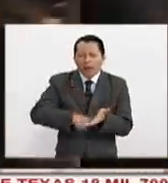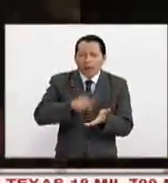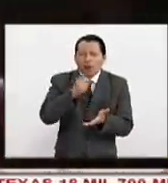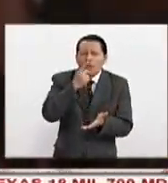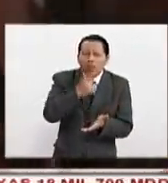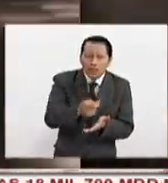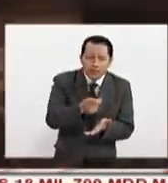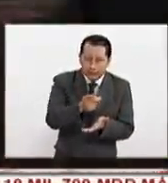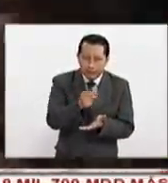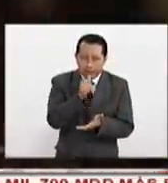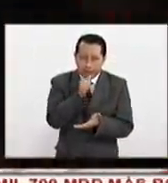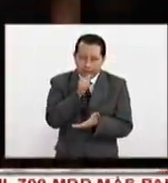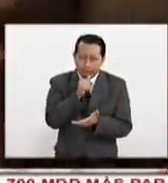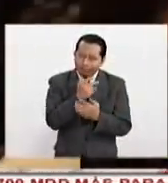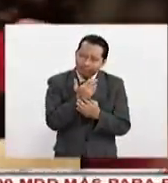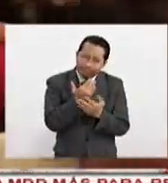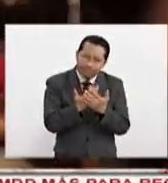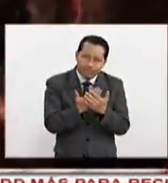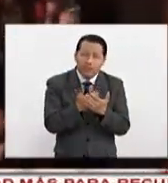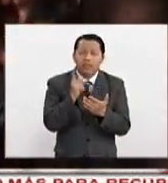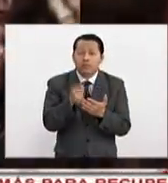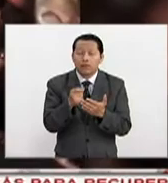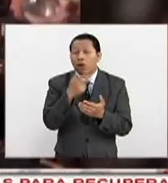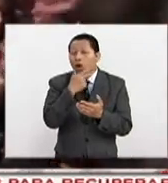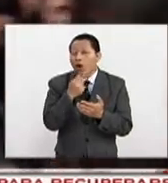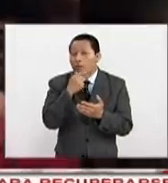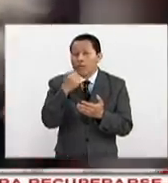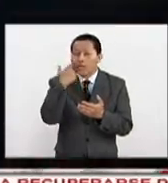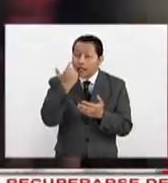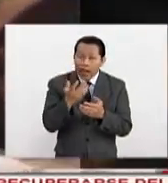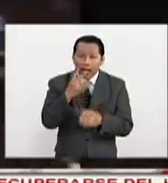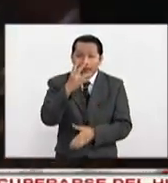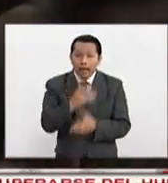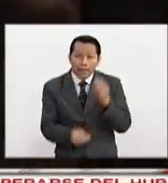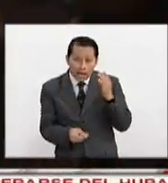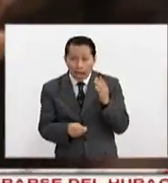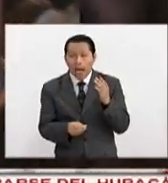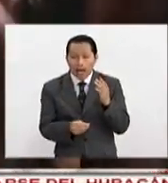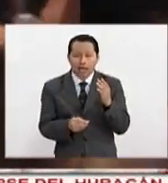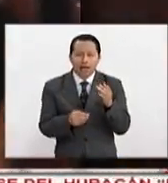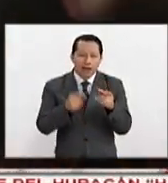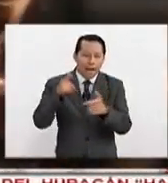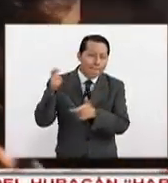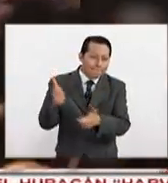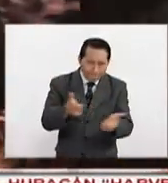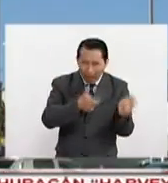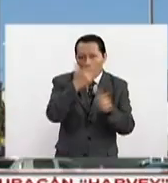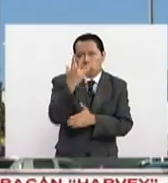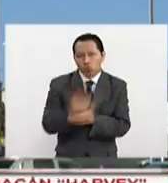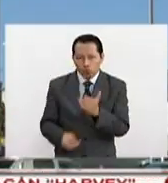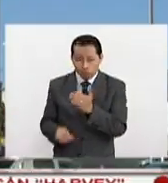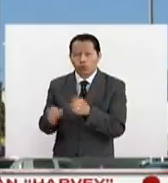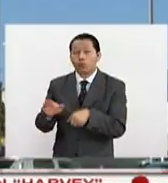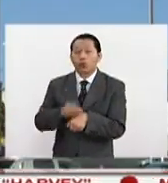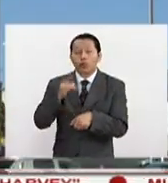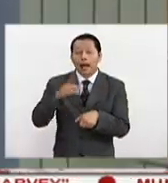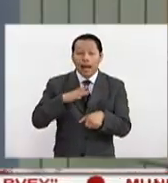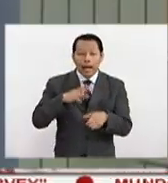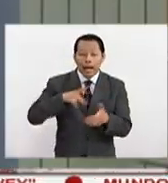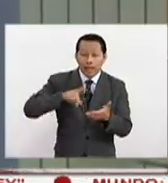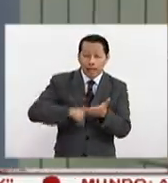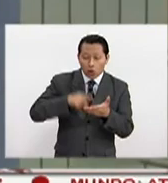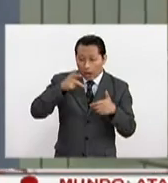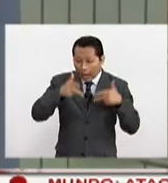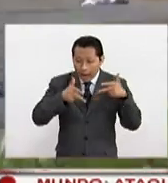contenido. Dijo que el hombre tenía pensado incluso un plan de escape tras realizar el tiroteo, ya que había instalado cámaras dentro